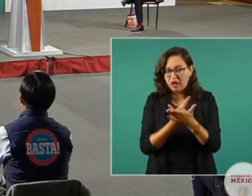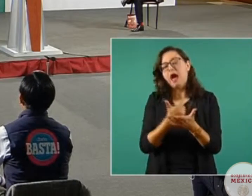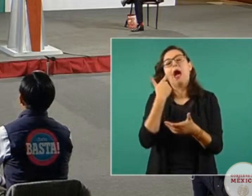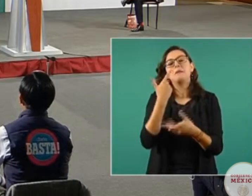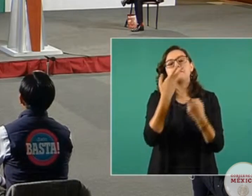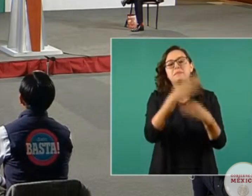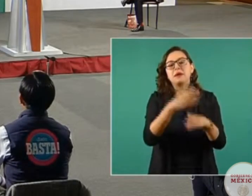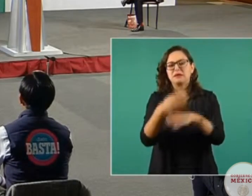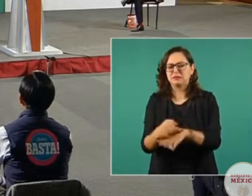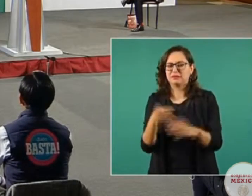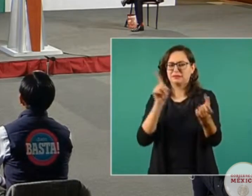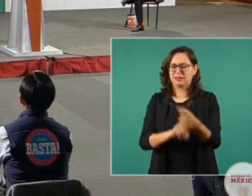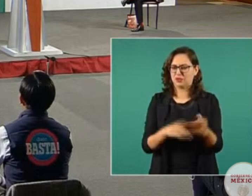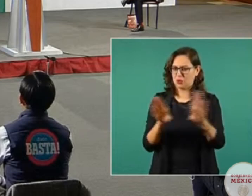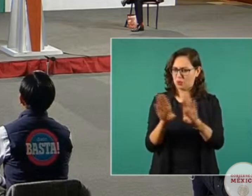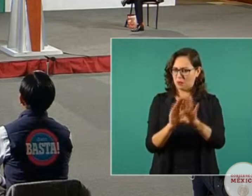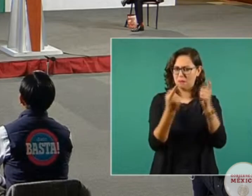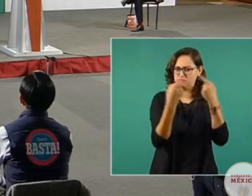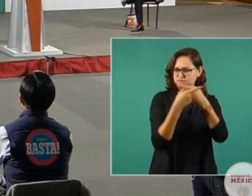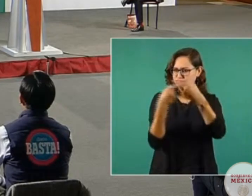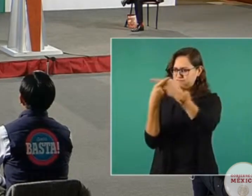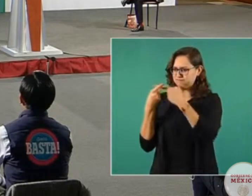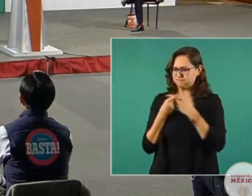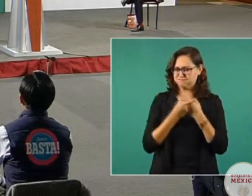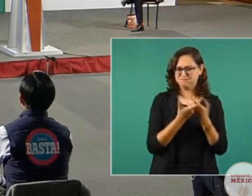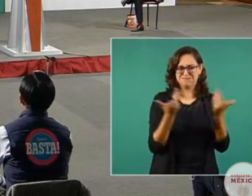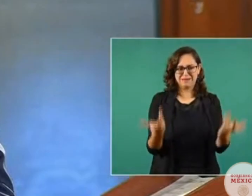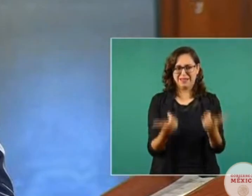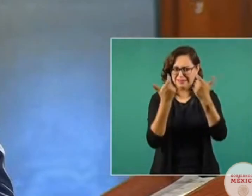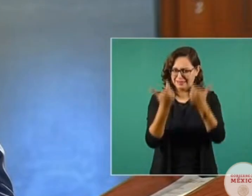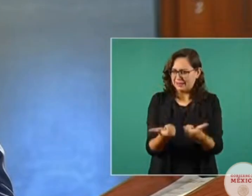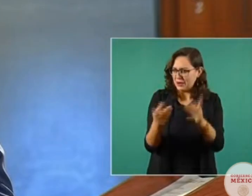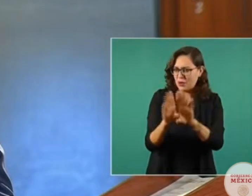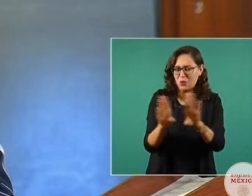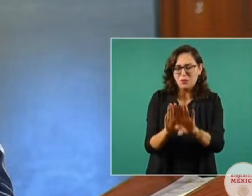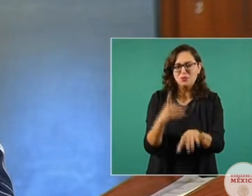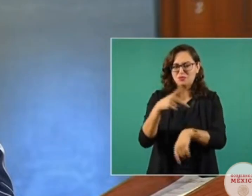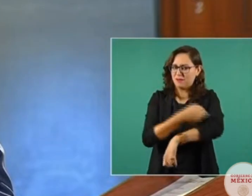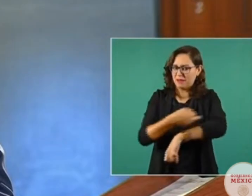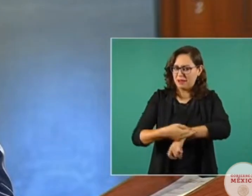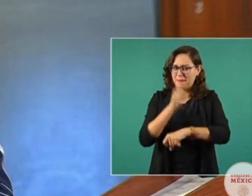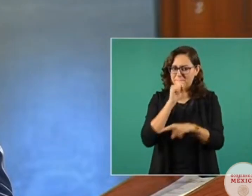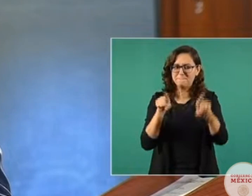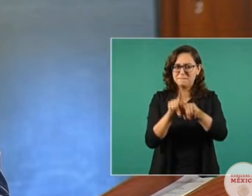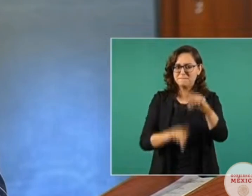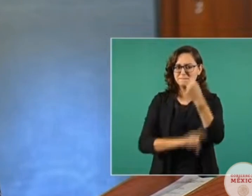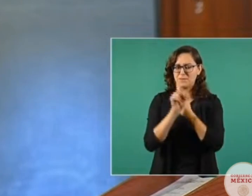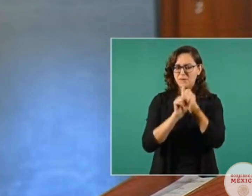periodística de que hay una discrepancia muy importante entre los ingresos reportados y el patrimonio de Ricardo Anaya y su familia.